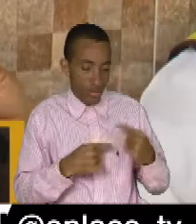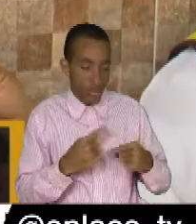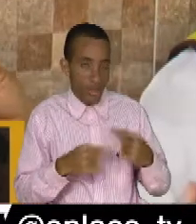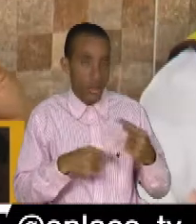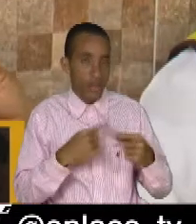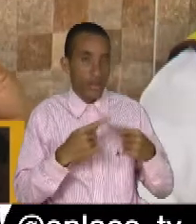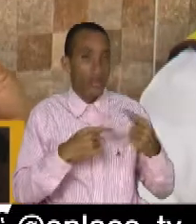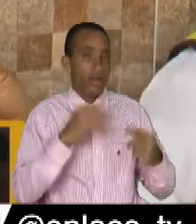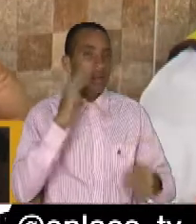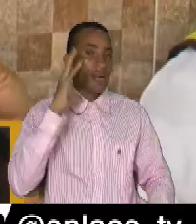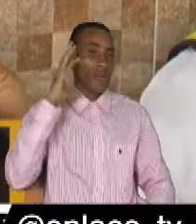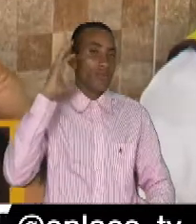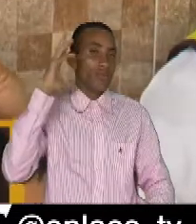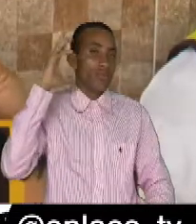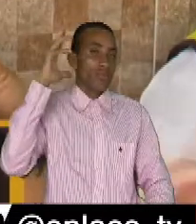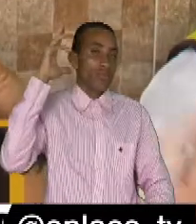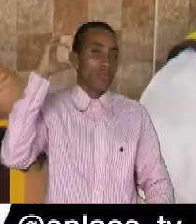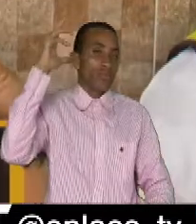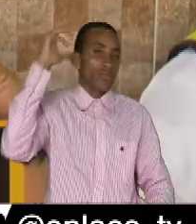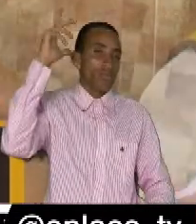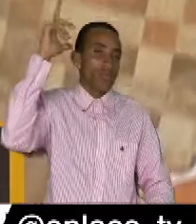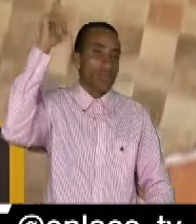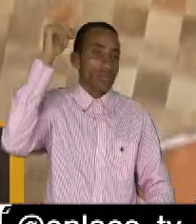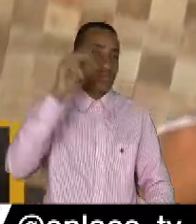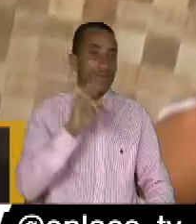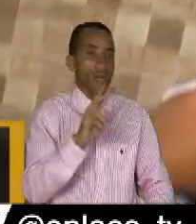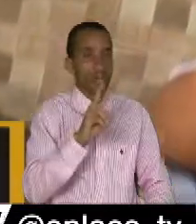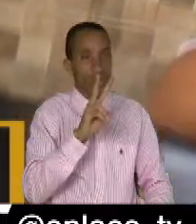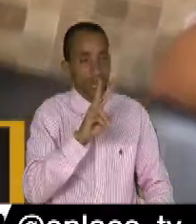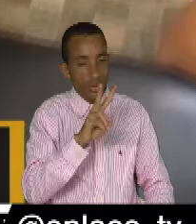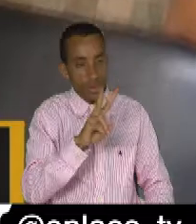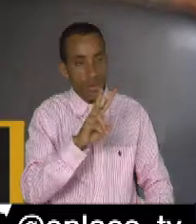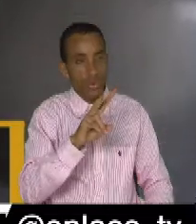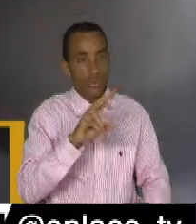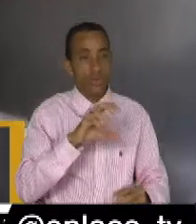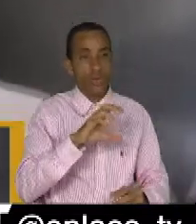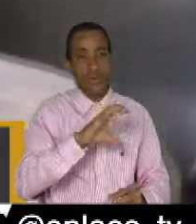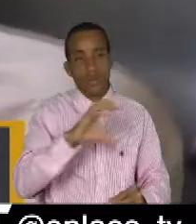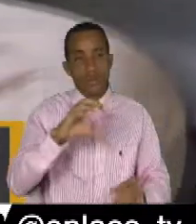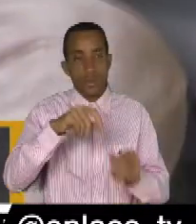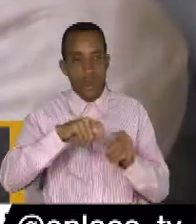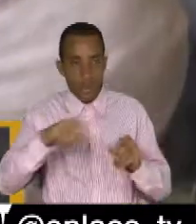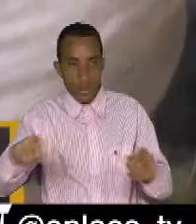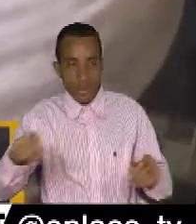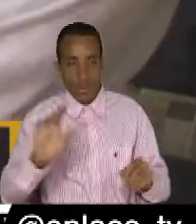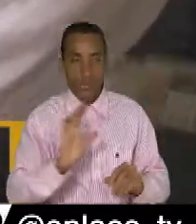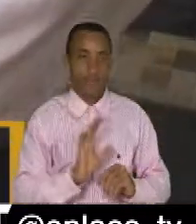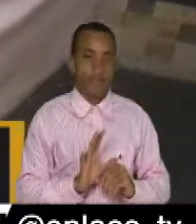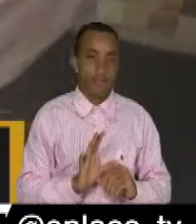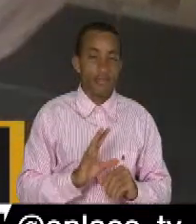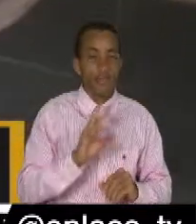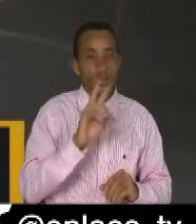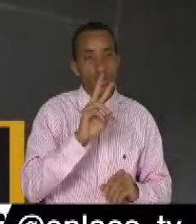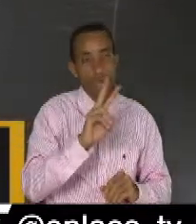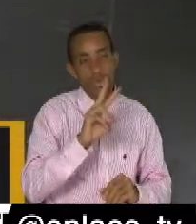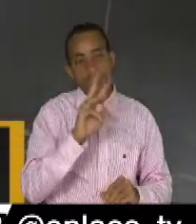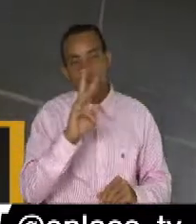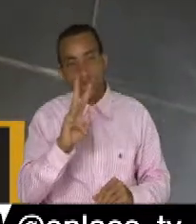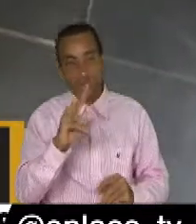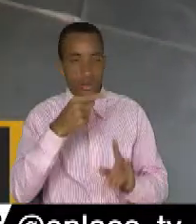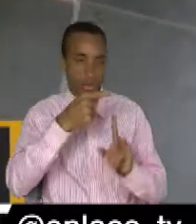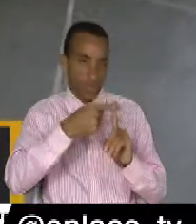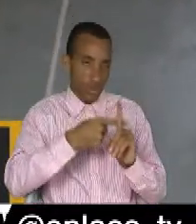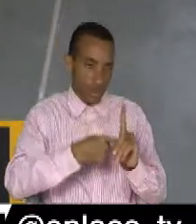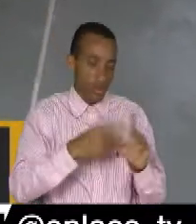empieza a crecer uno desmesuradamente, a veces 2 centímetros, a veces hasta 3 en un mes, en 2 meses, y por el, pues a mí me pasó.